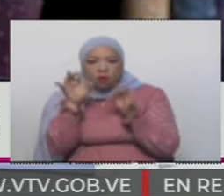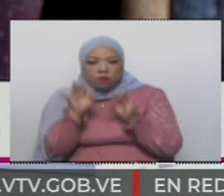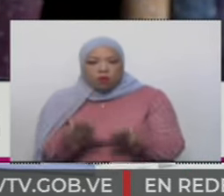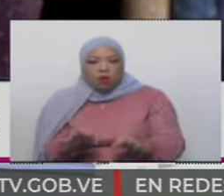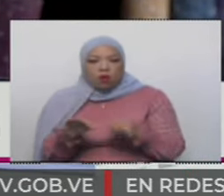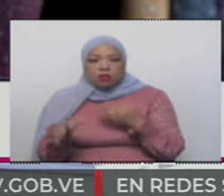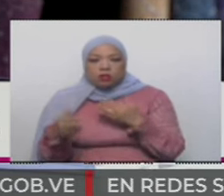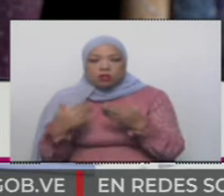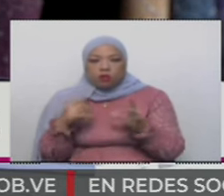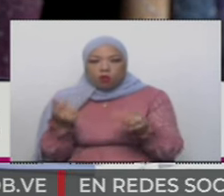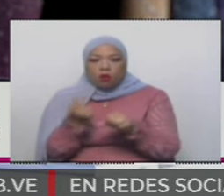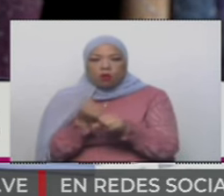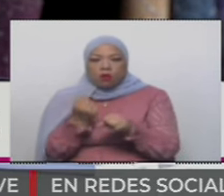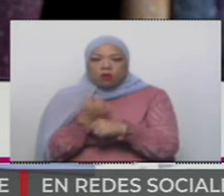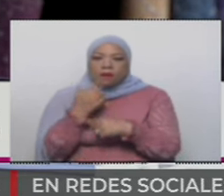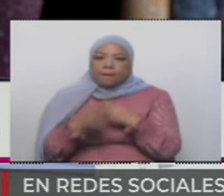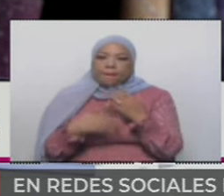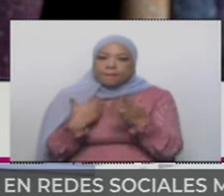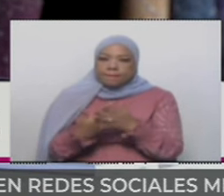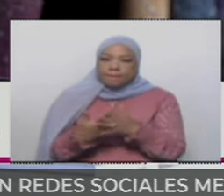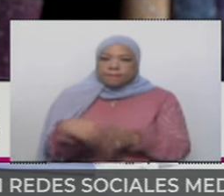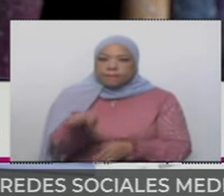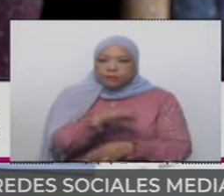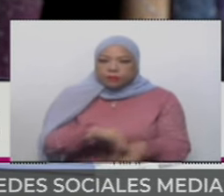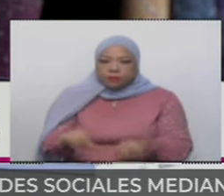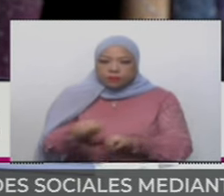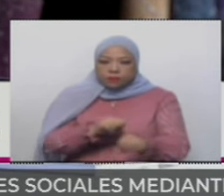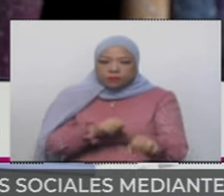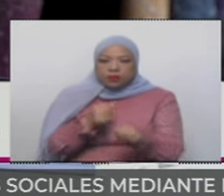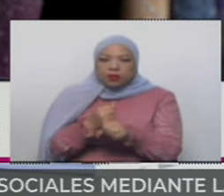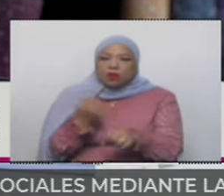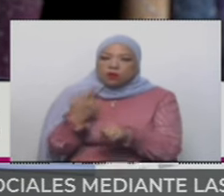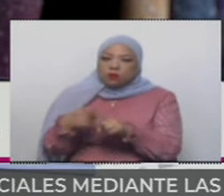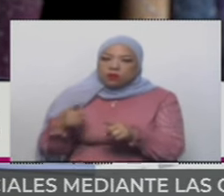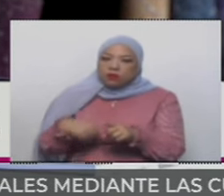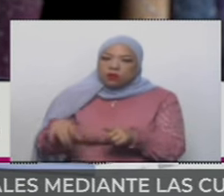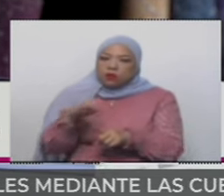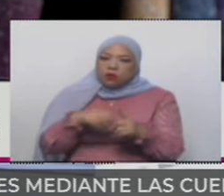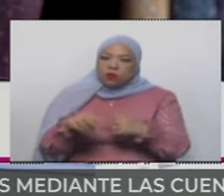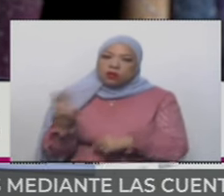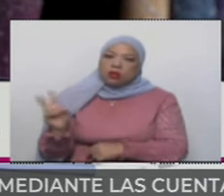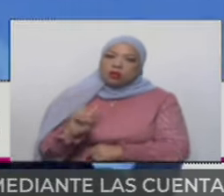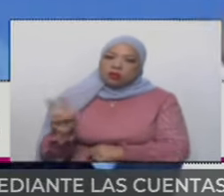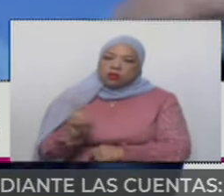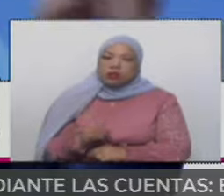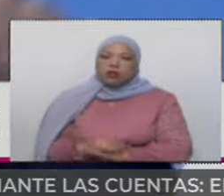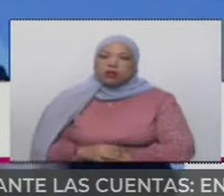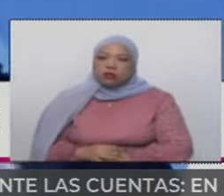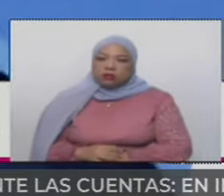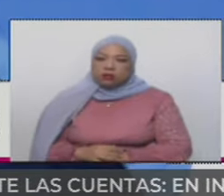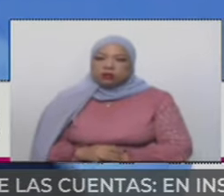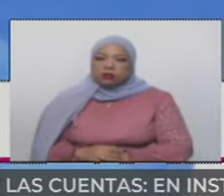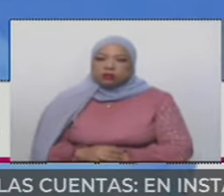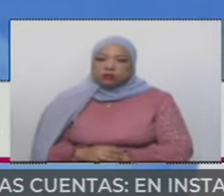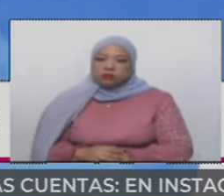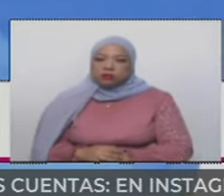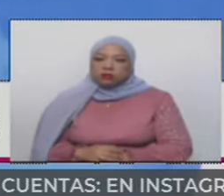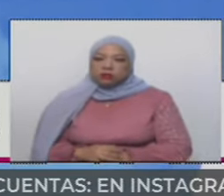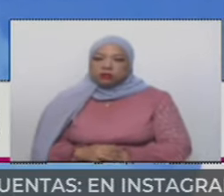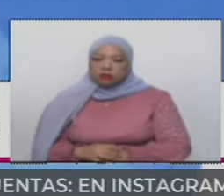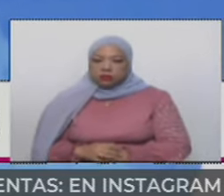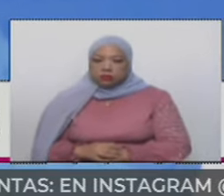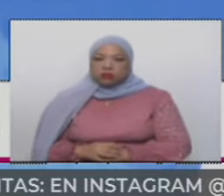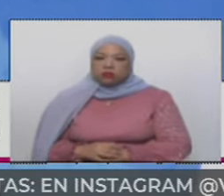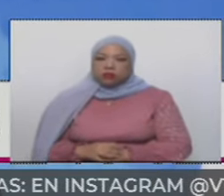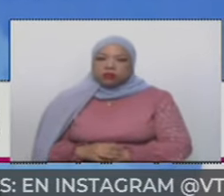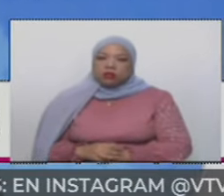fortalecimiento, el renacimiento del movimiento de la diversidad cultural de Venezuela? ¿Qué me dices? Así es, señor presidente. Creo, por